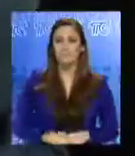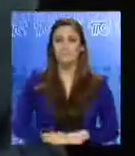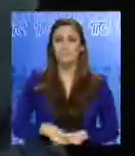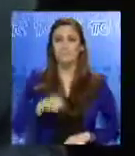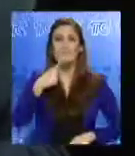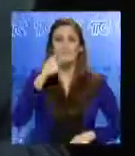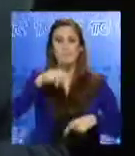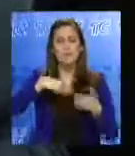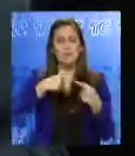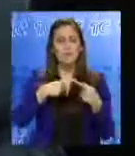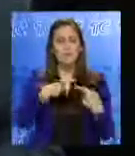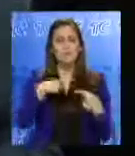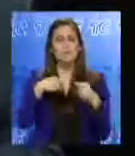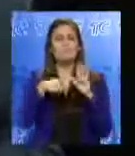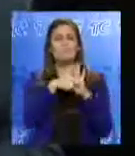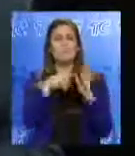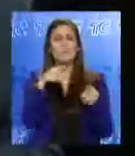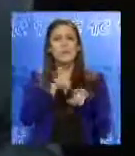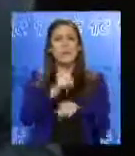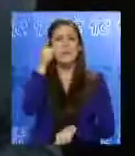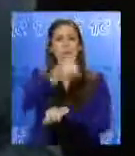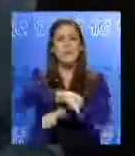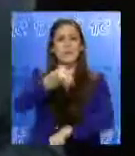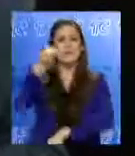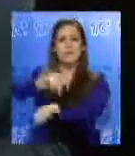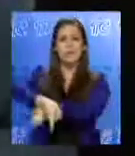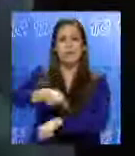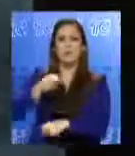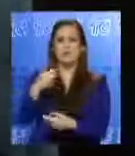los opresores, que la dictadura, que la libertad de